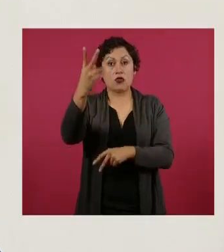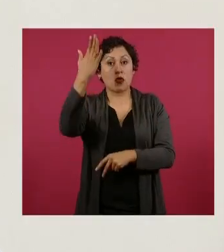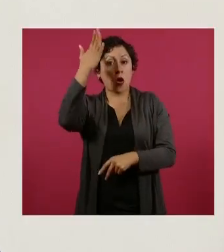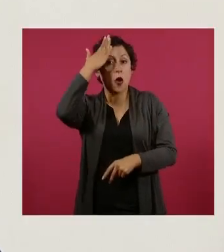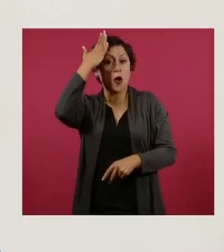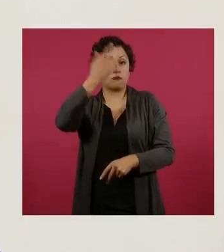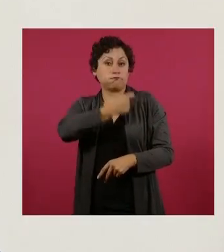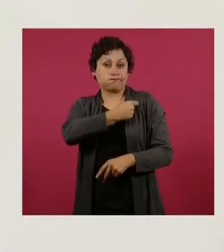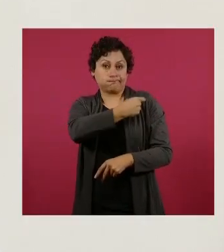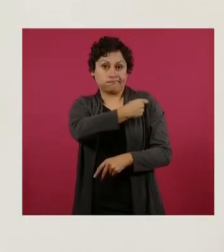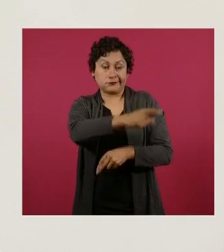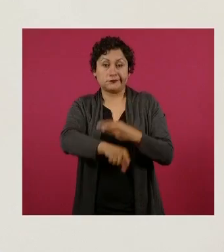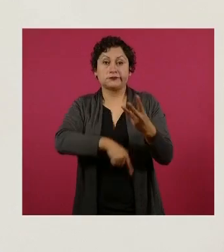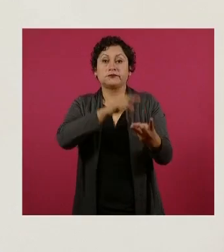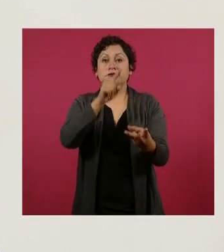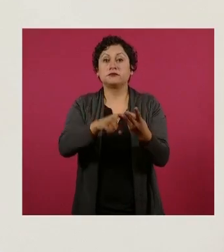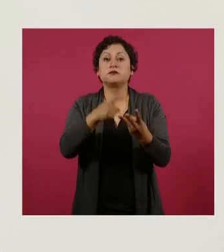un procurador.